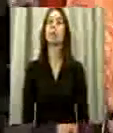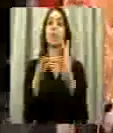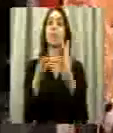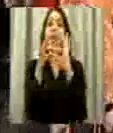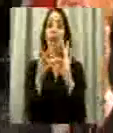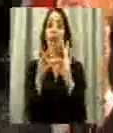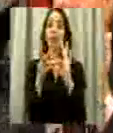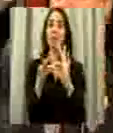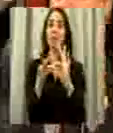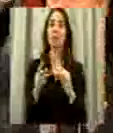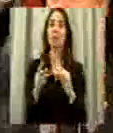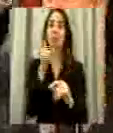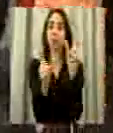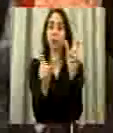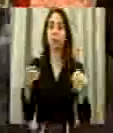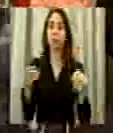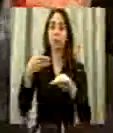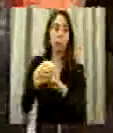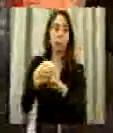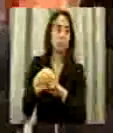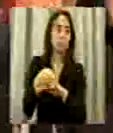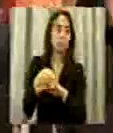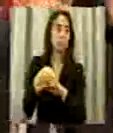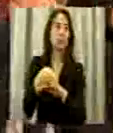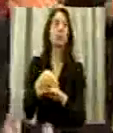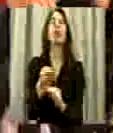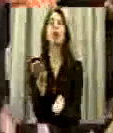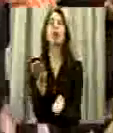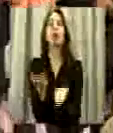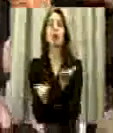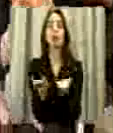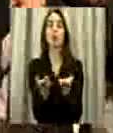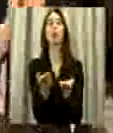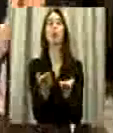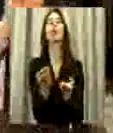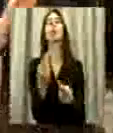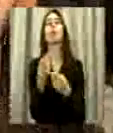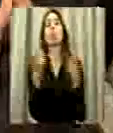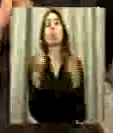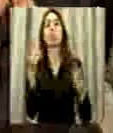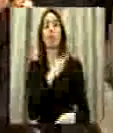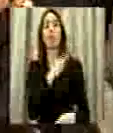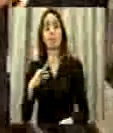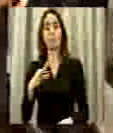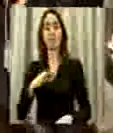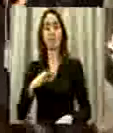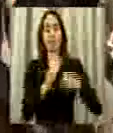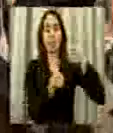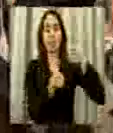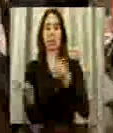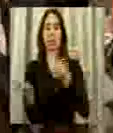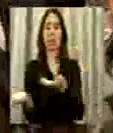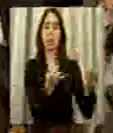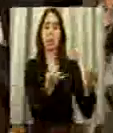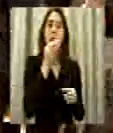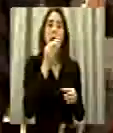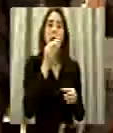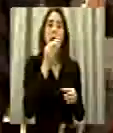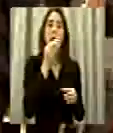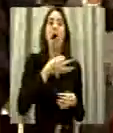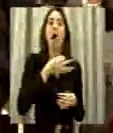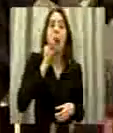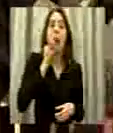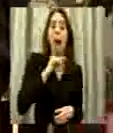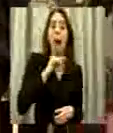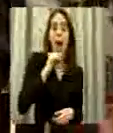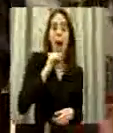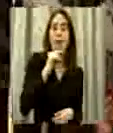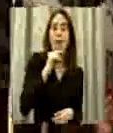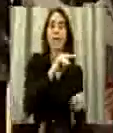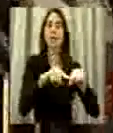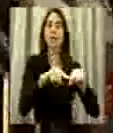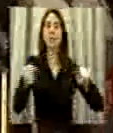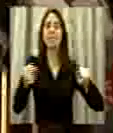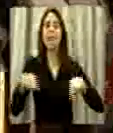Agradecemos su asistencia a la tercera cuenta pública del Ministerio de Hacienda. Les invitamos brevemente a un café en el Salón Pedro de Valdivia.